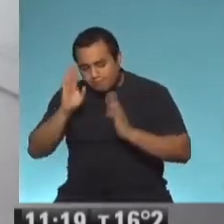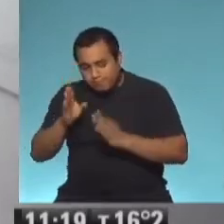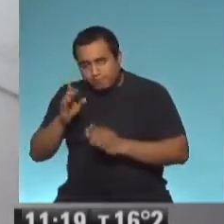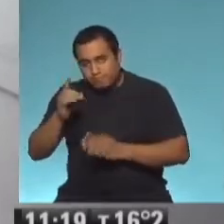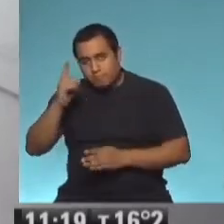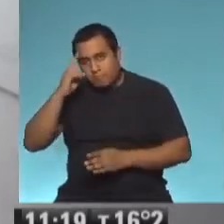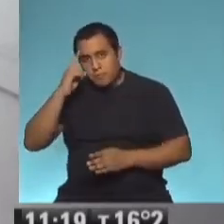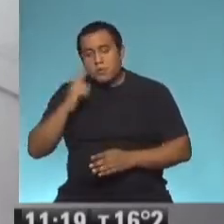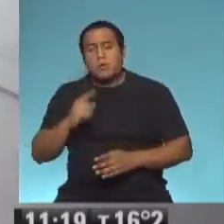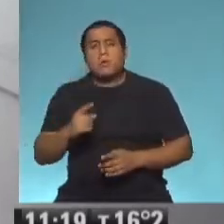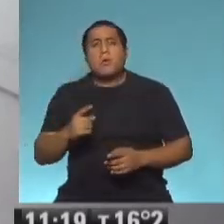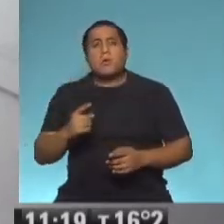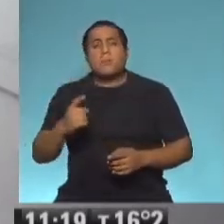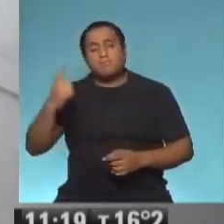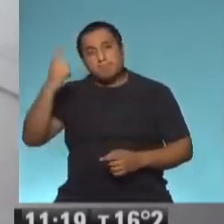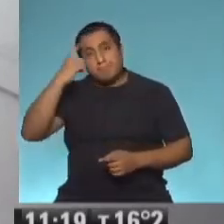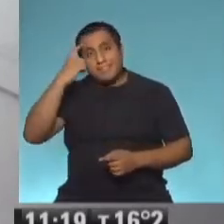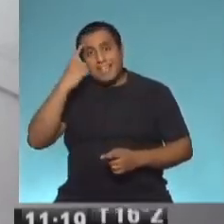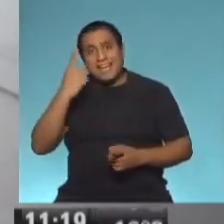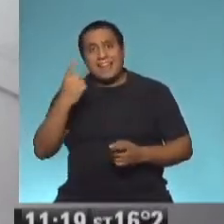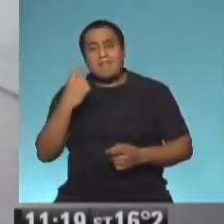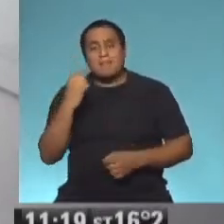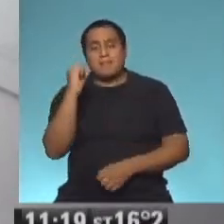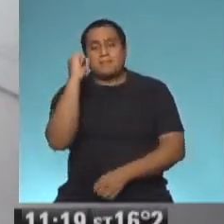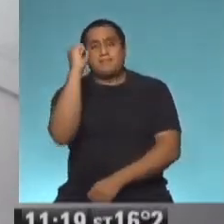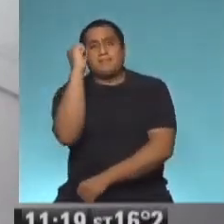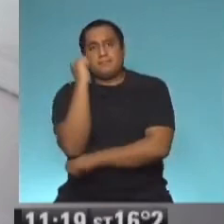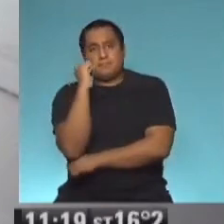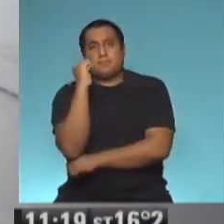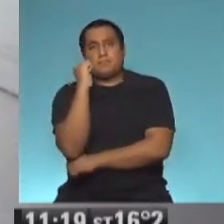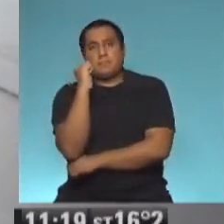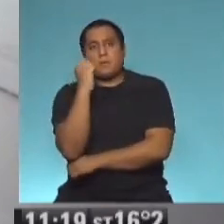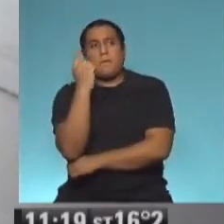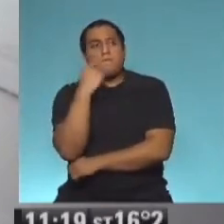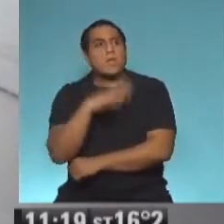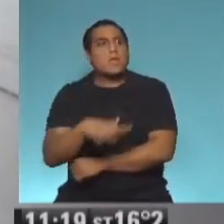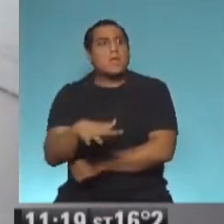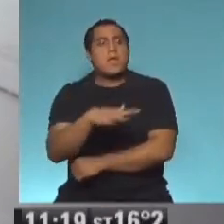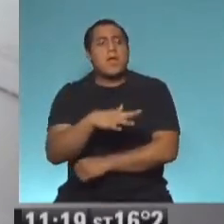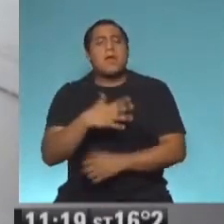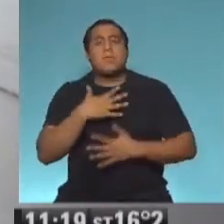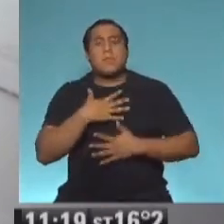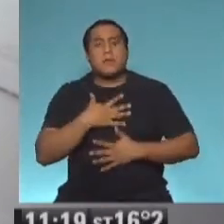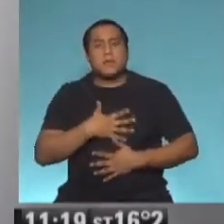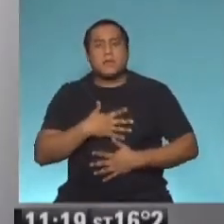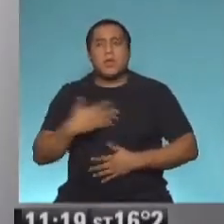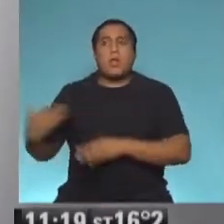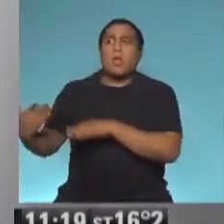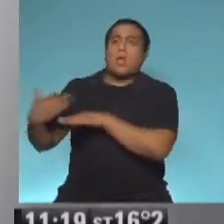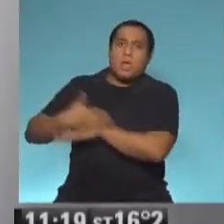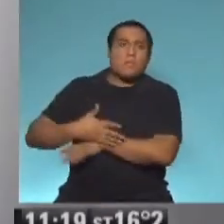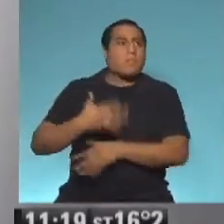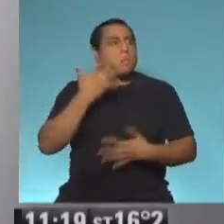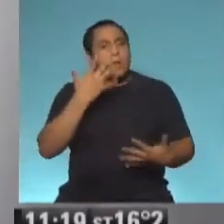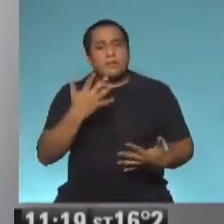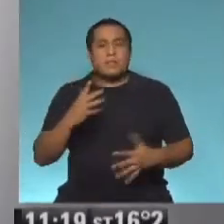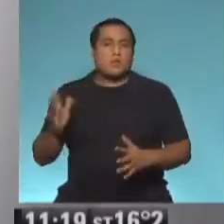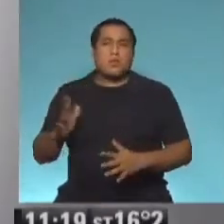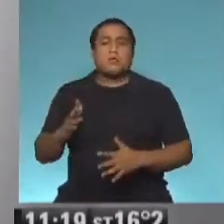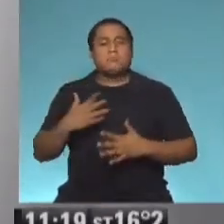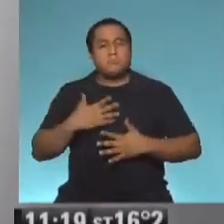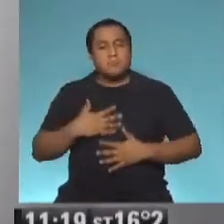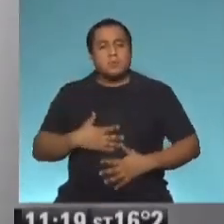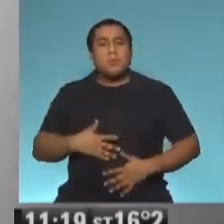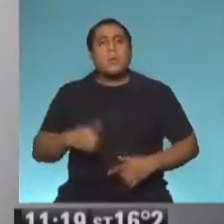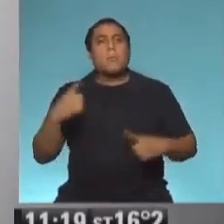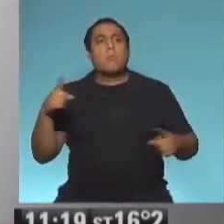cuando decidas ponerte a meditar y que busques un espacio que te dé tranquilidad, que no entren a molestarte. Quizás, si podés, pongas una